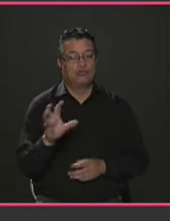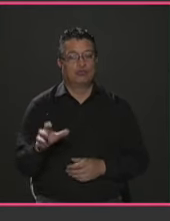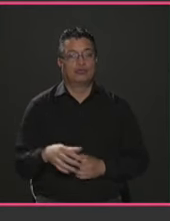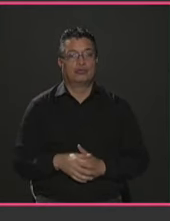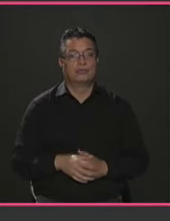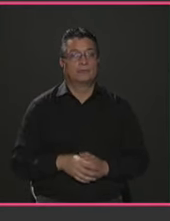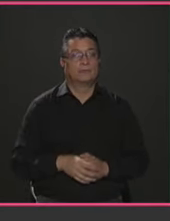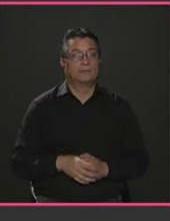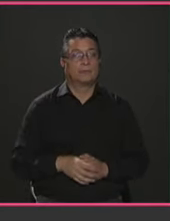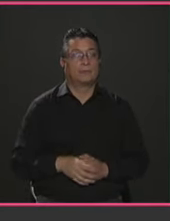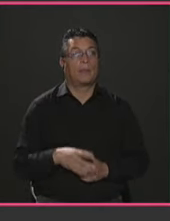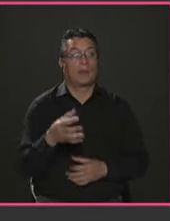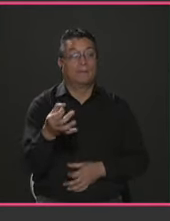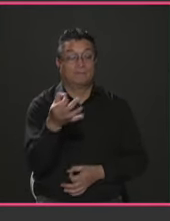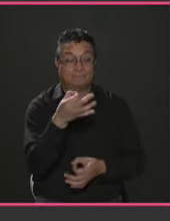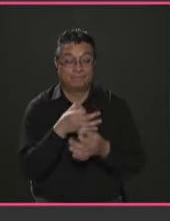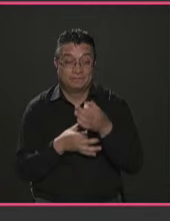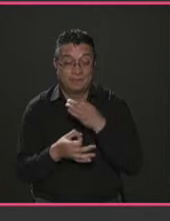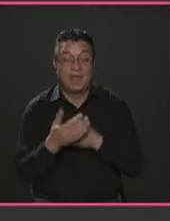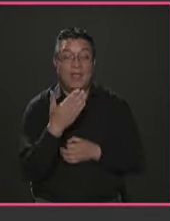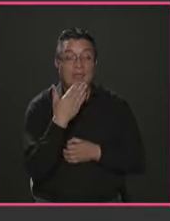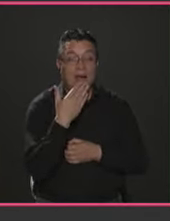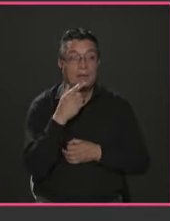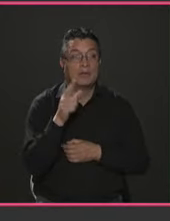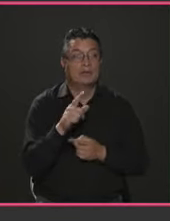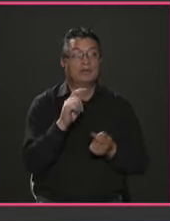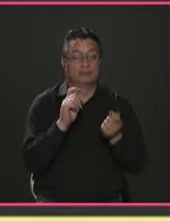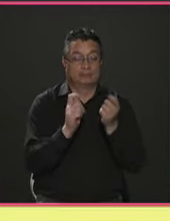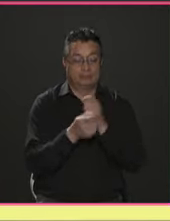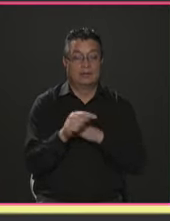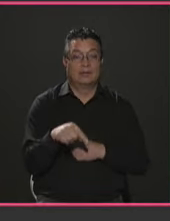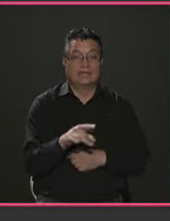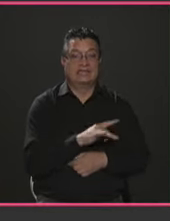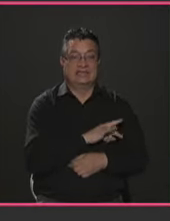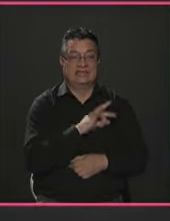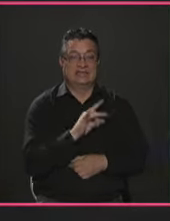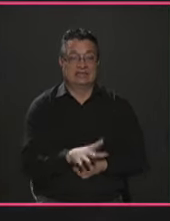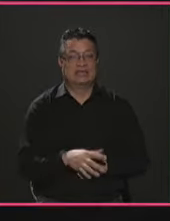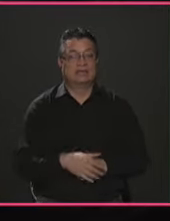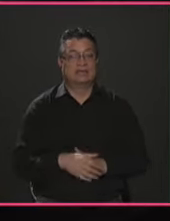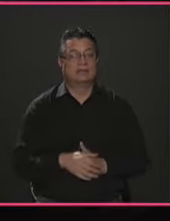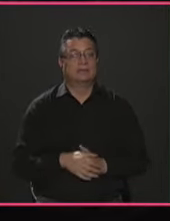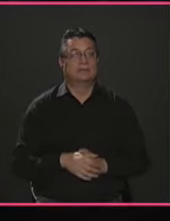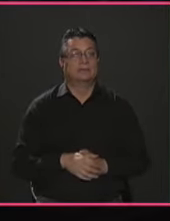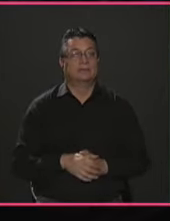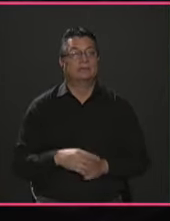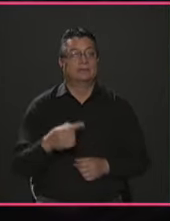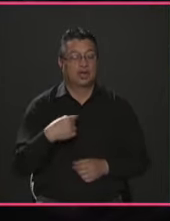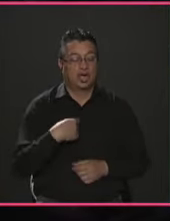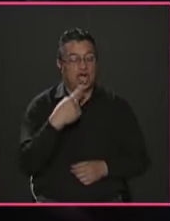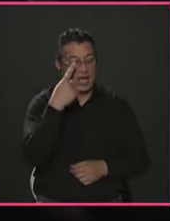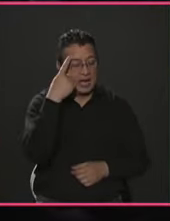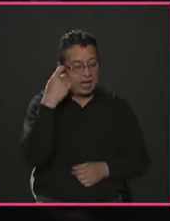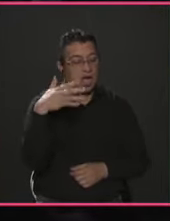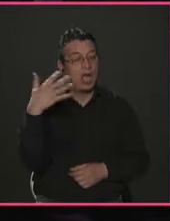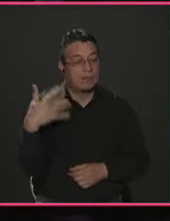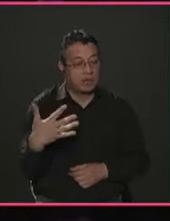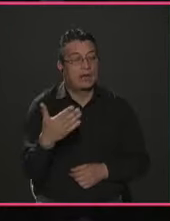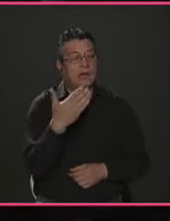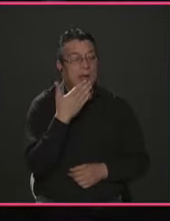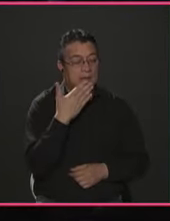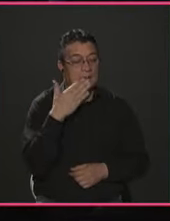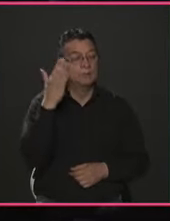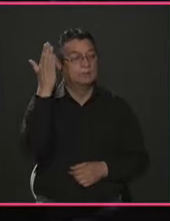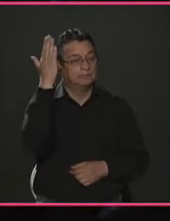Unidos y me han dicho que también ha pasado de cierta manera acá en Chile creo que es importante también